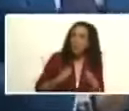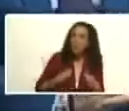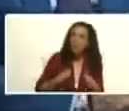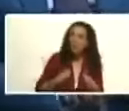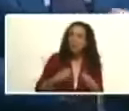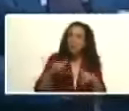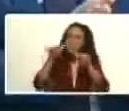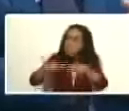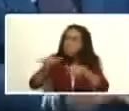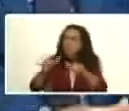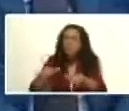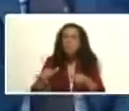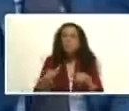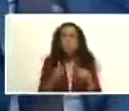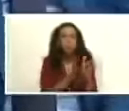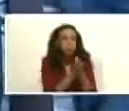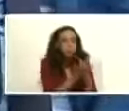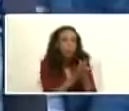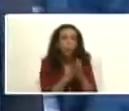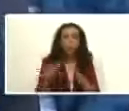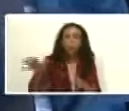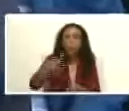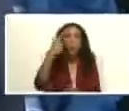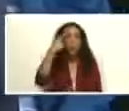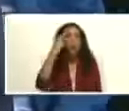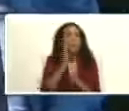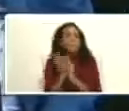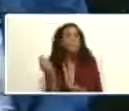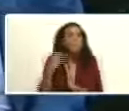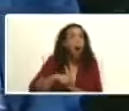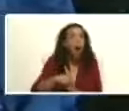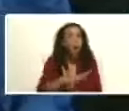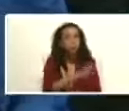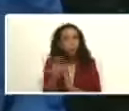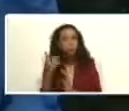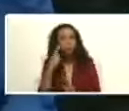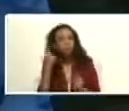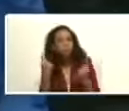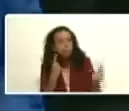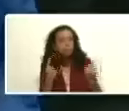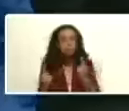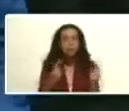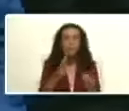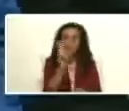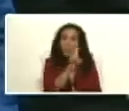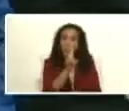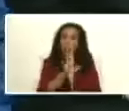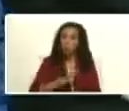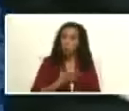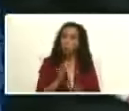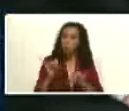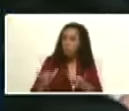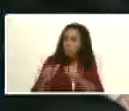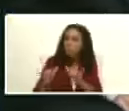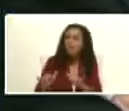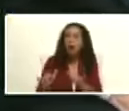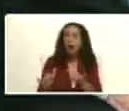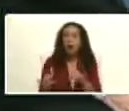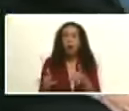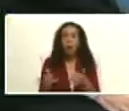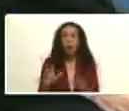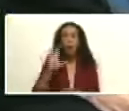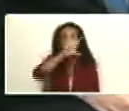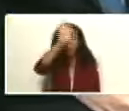tributos. José David, ahí yo pido mucho más, siempre pido más. Venezuela debe vivir de sus tributos, como viven